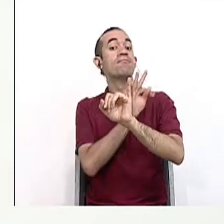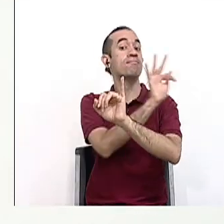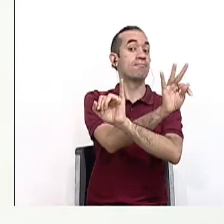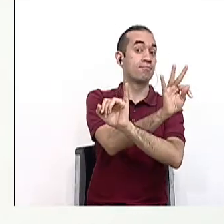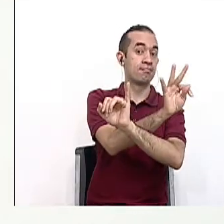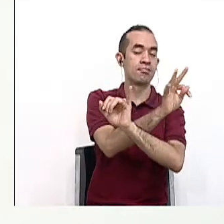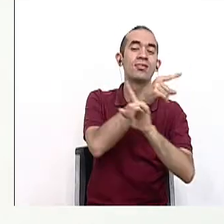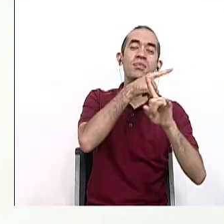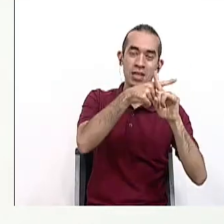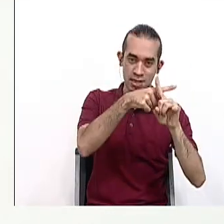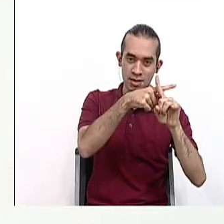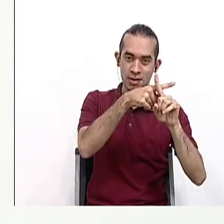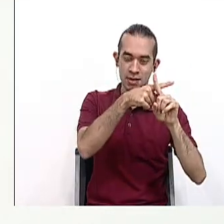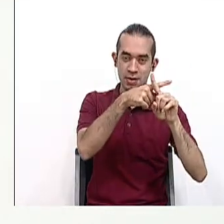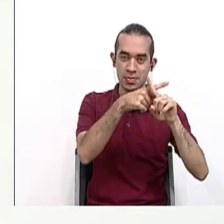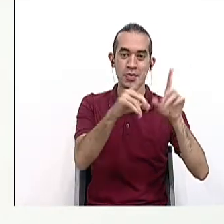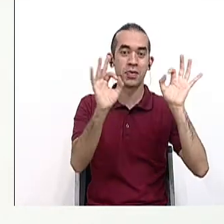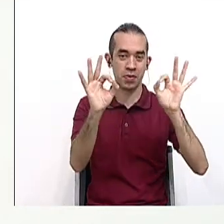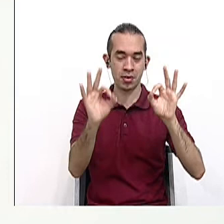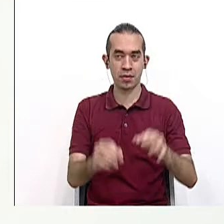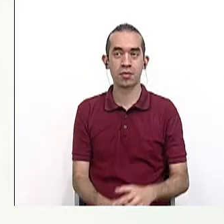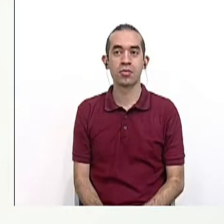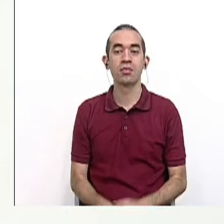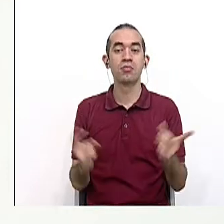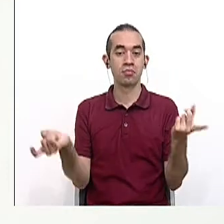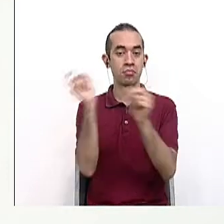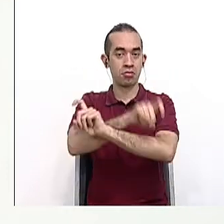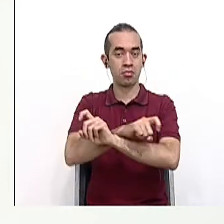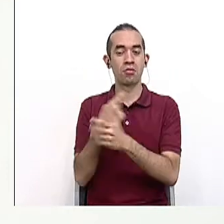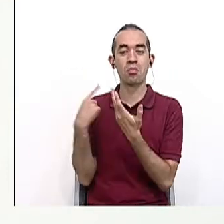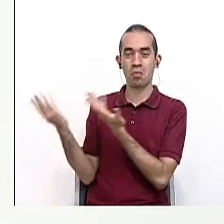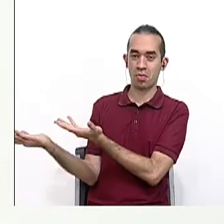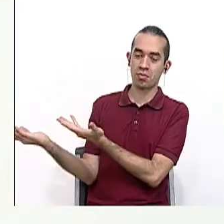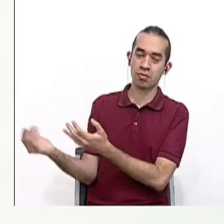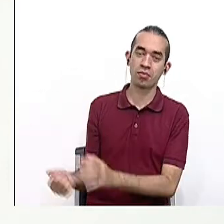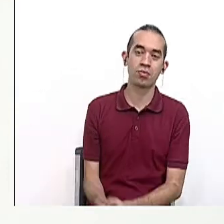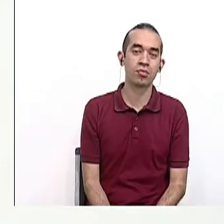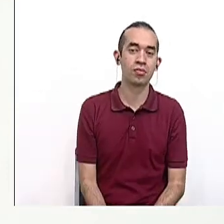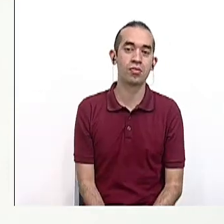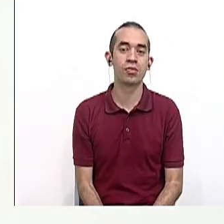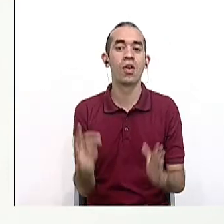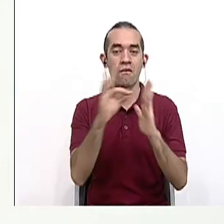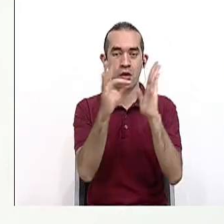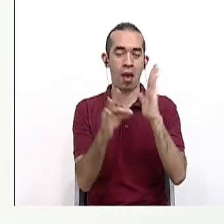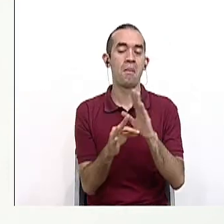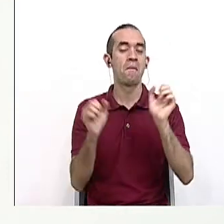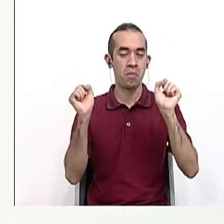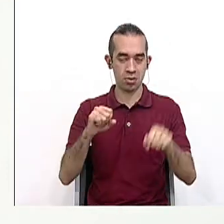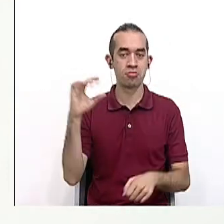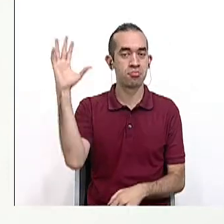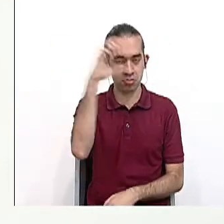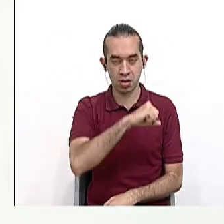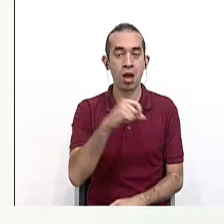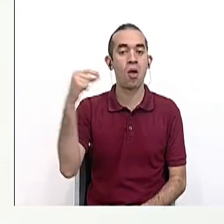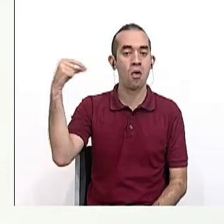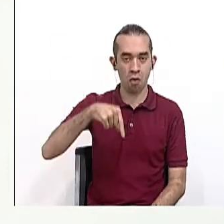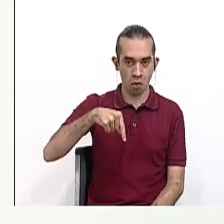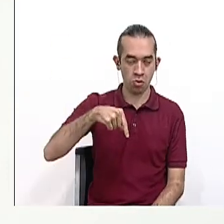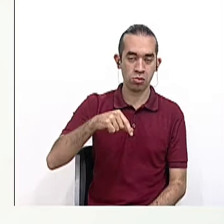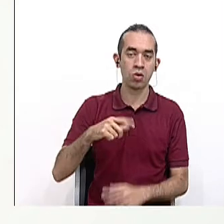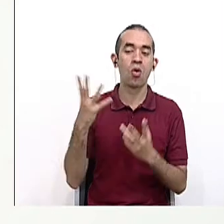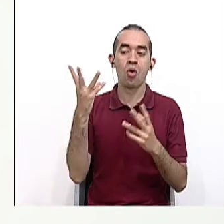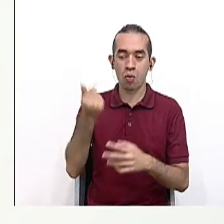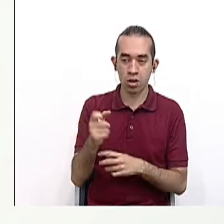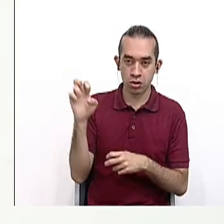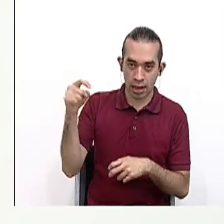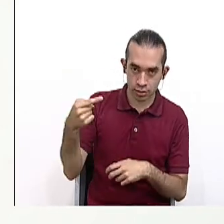a multiplicar, muy bien. Y así quedaría despejada la fórmula para calcular esa carga que fluye a través